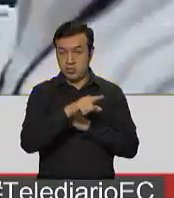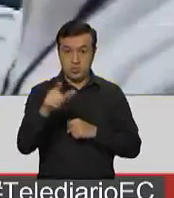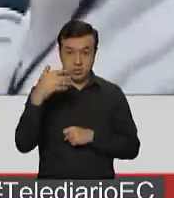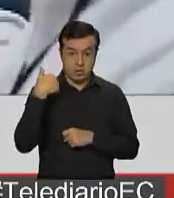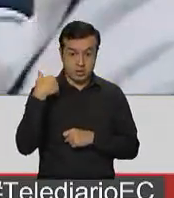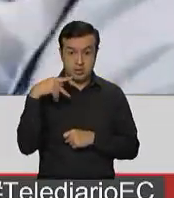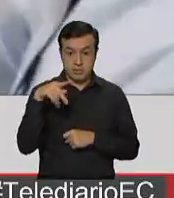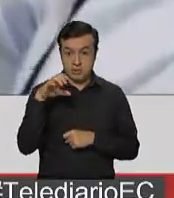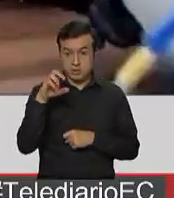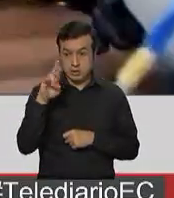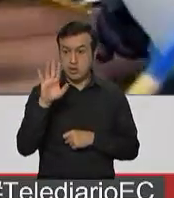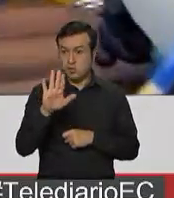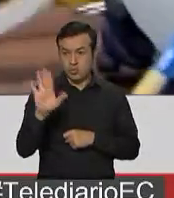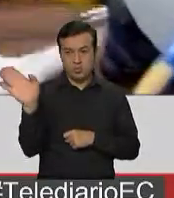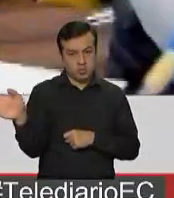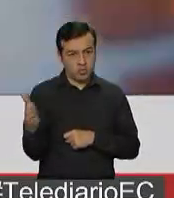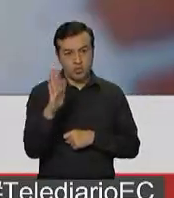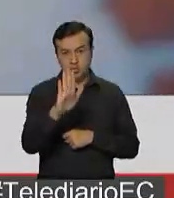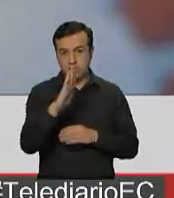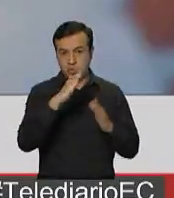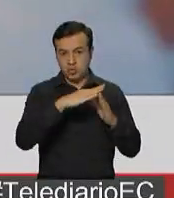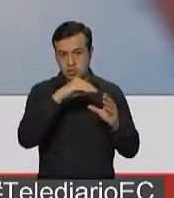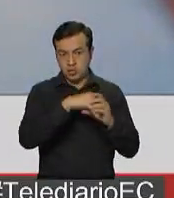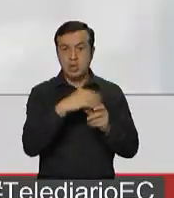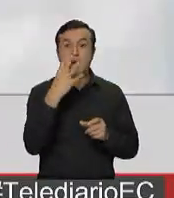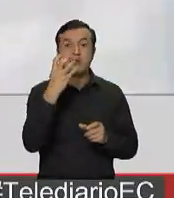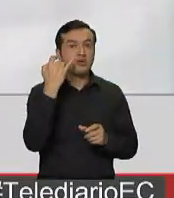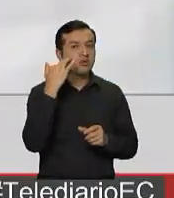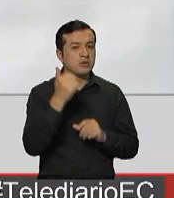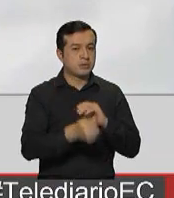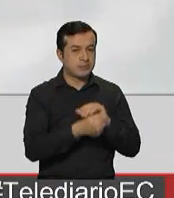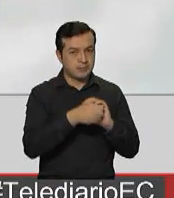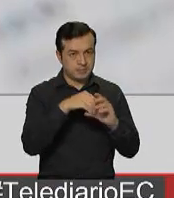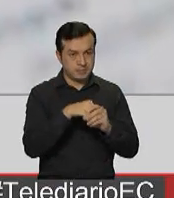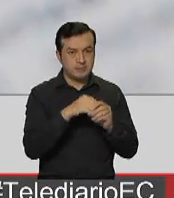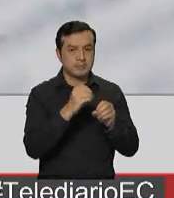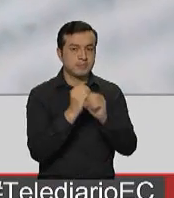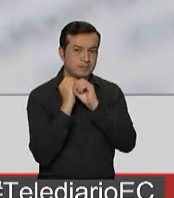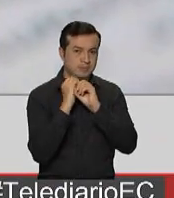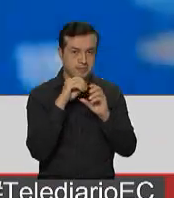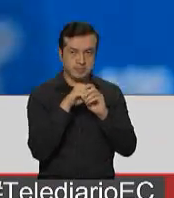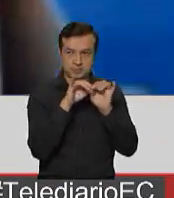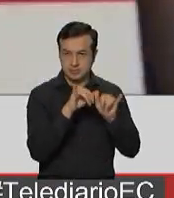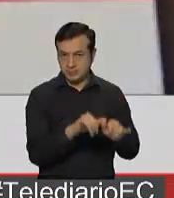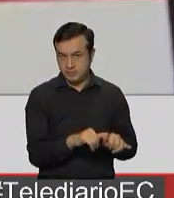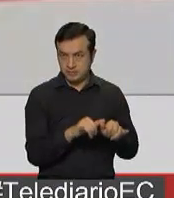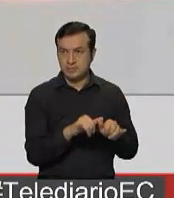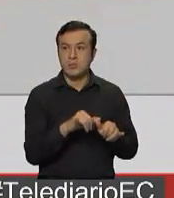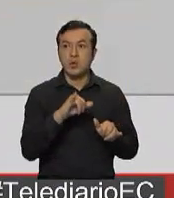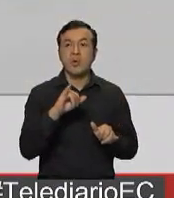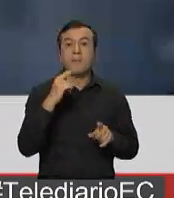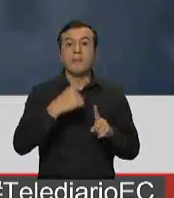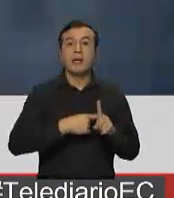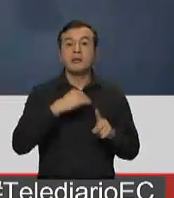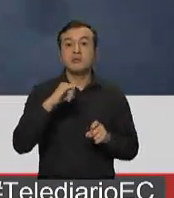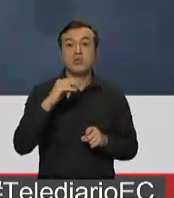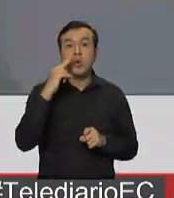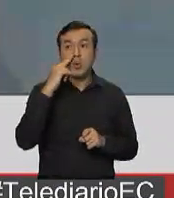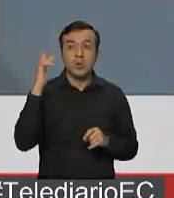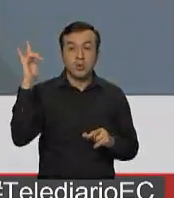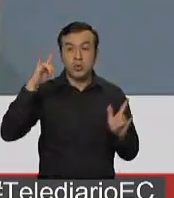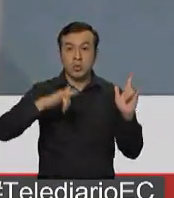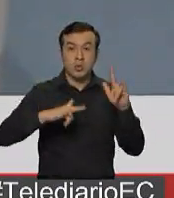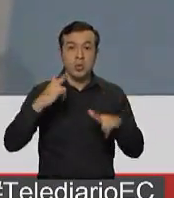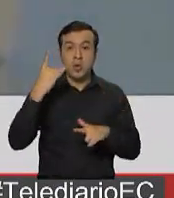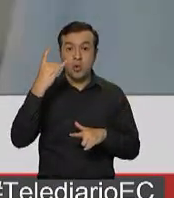análisis podrán ir a sus casas para mantener 14 días de aislamiento preventivo obligatorio. Durante junio, la terminal aérea recibirá